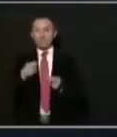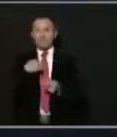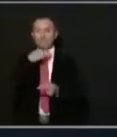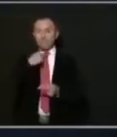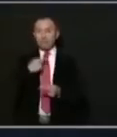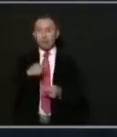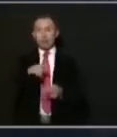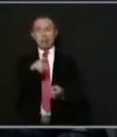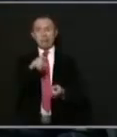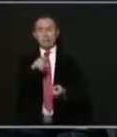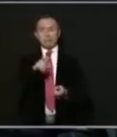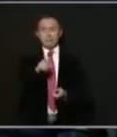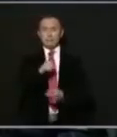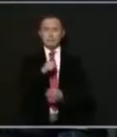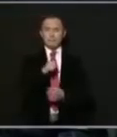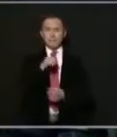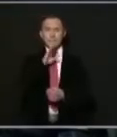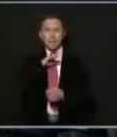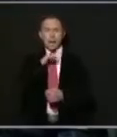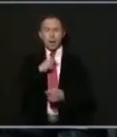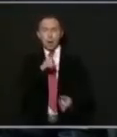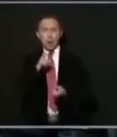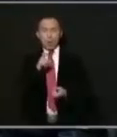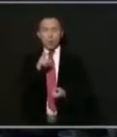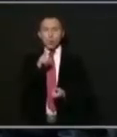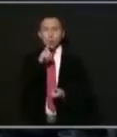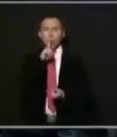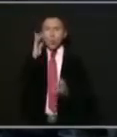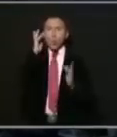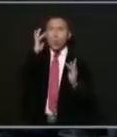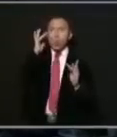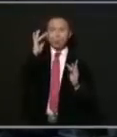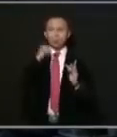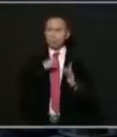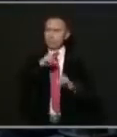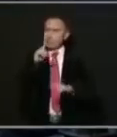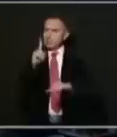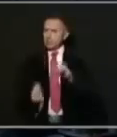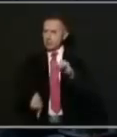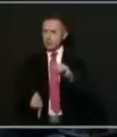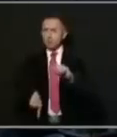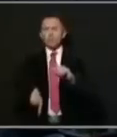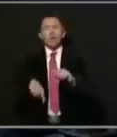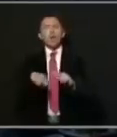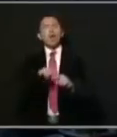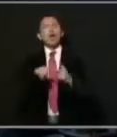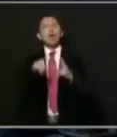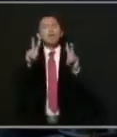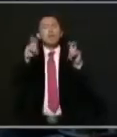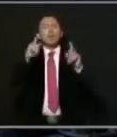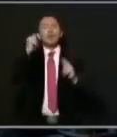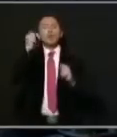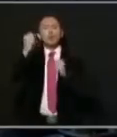Se fomentará el turismo para impulsar el desarrollo y crear empleos. También desde este